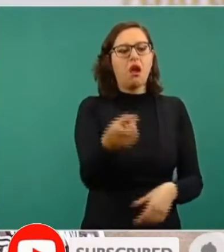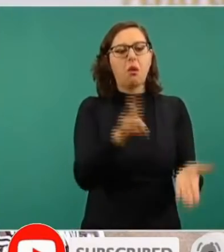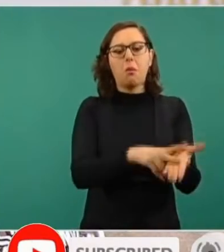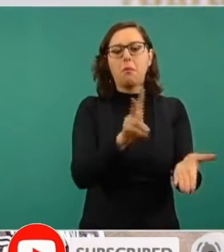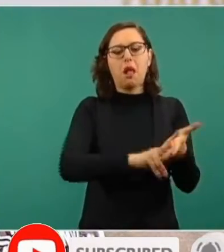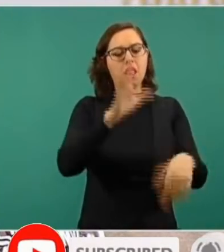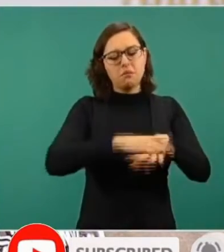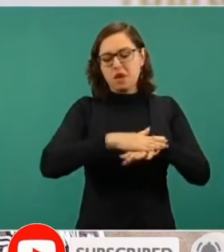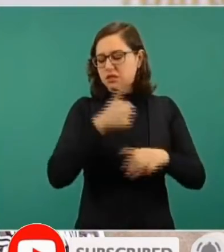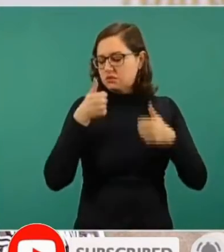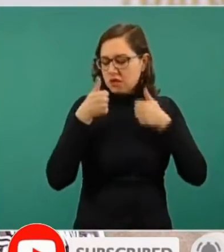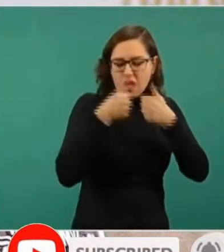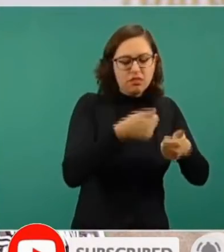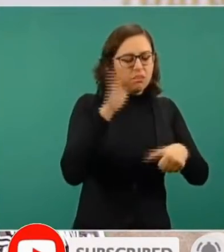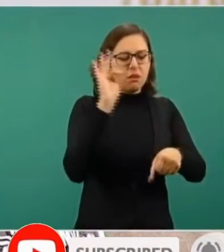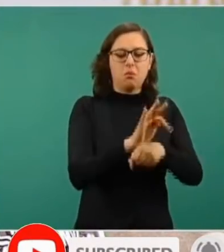acuerdo un